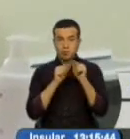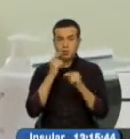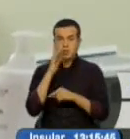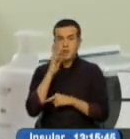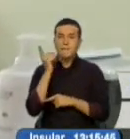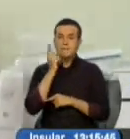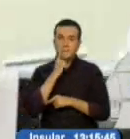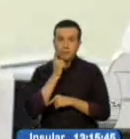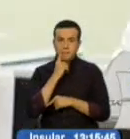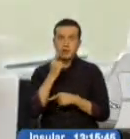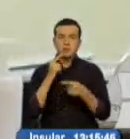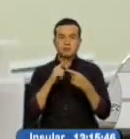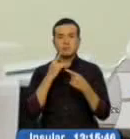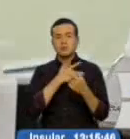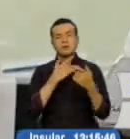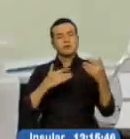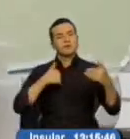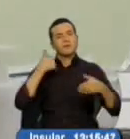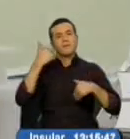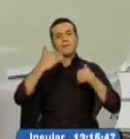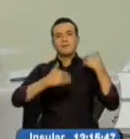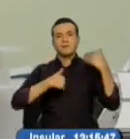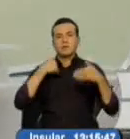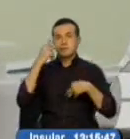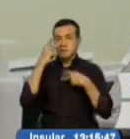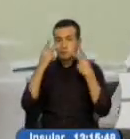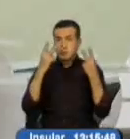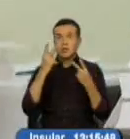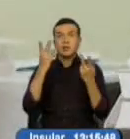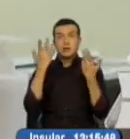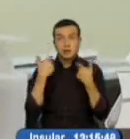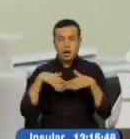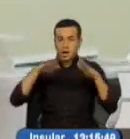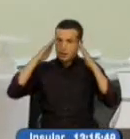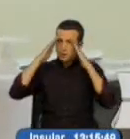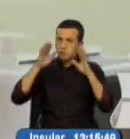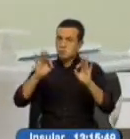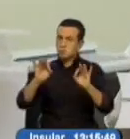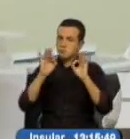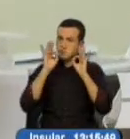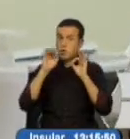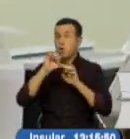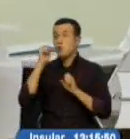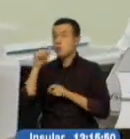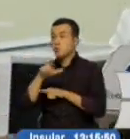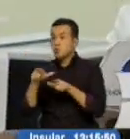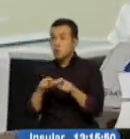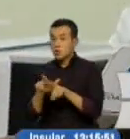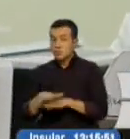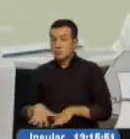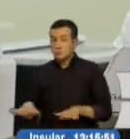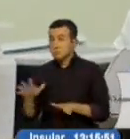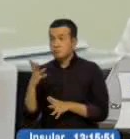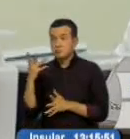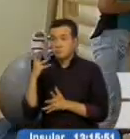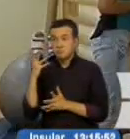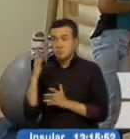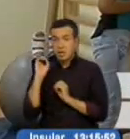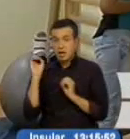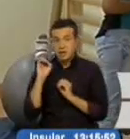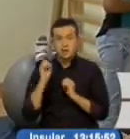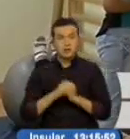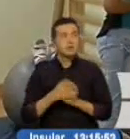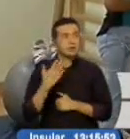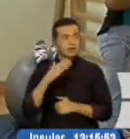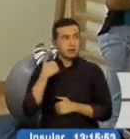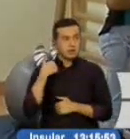dice papá. Me siento muy feliz al ver que aquí sí hay una atención buena, porque he ido a otros lugares, pero no han podido hacer nada.